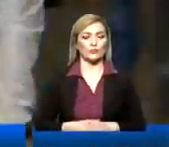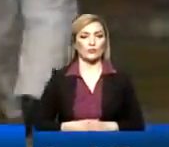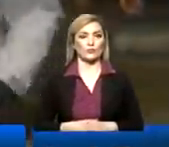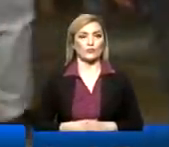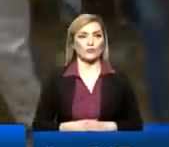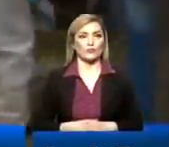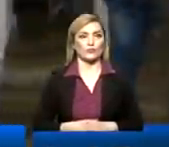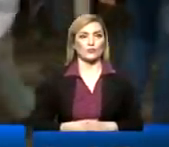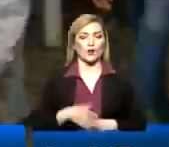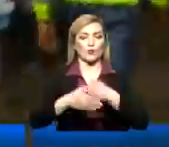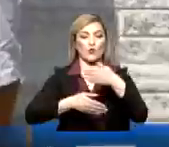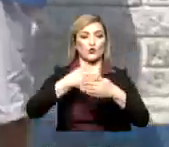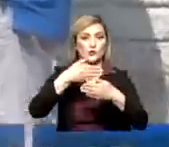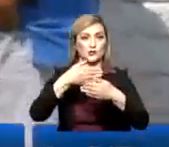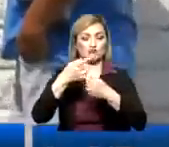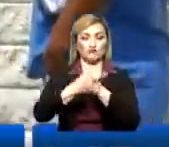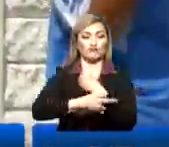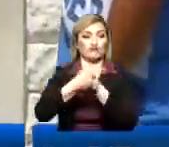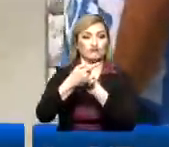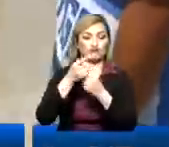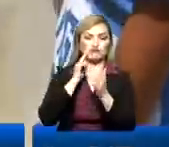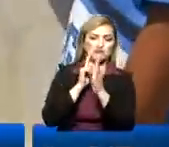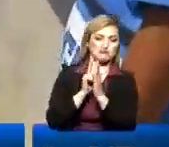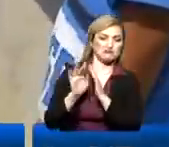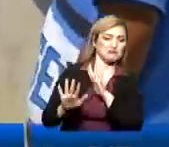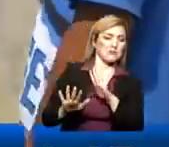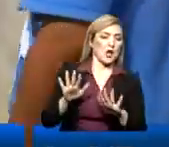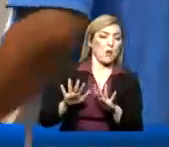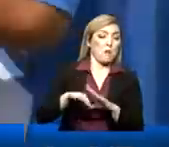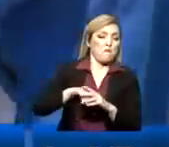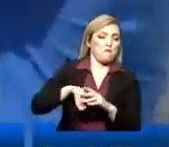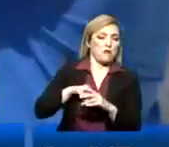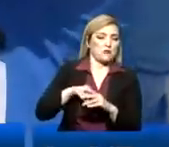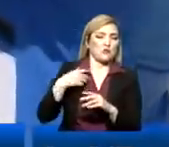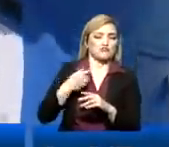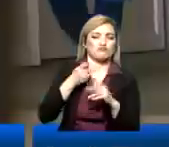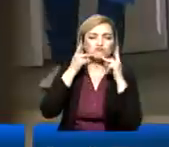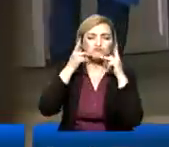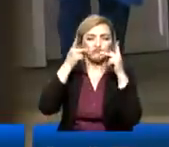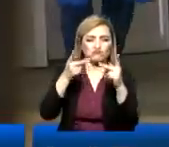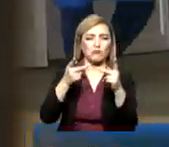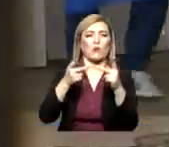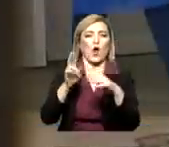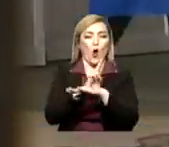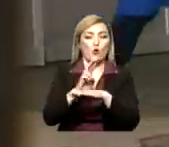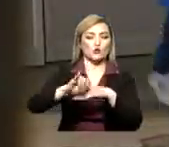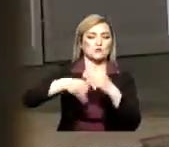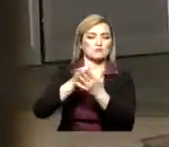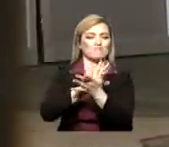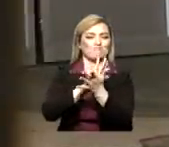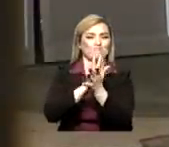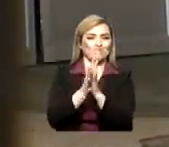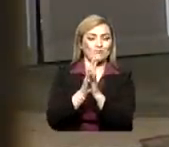Apenas 90 minutos duró la audiencia de formulación de cargos por presunto peculado en contra de Daniel Salcedo Bonilla, quien compareció